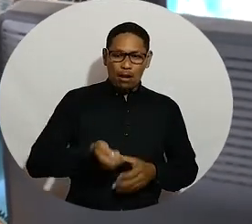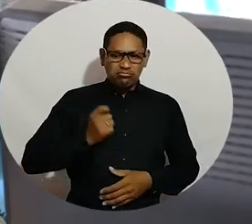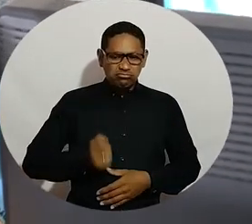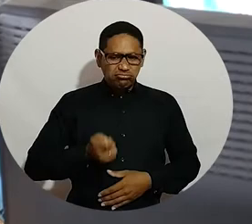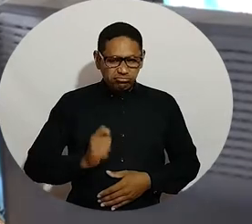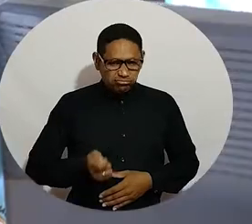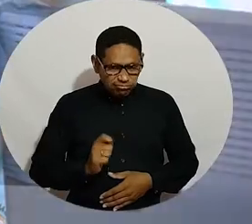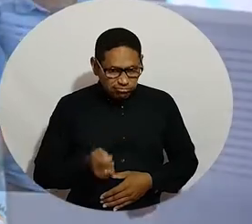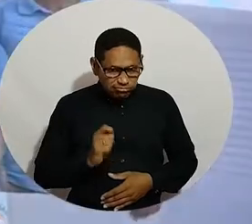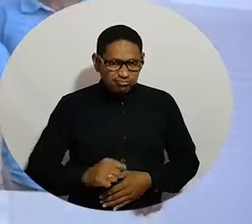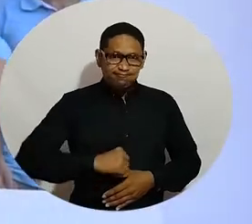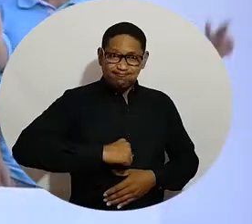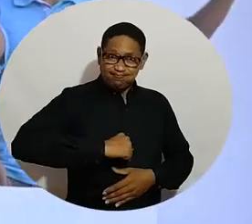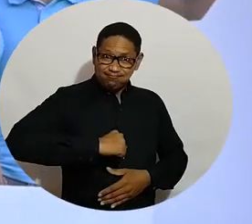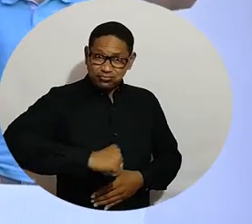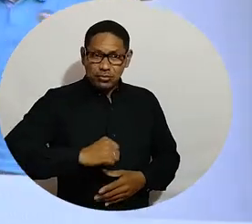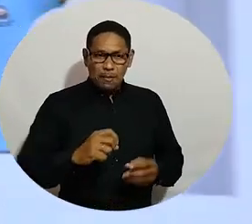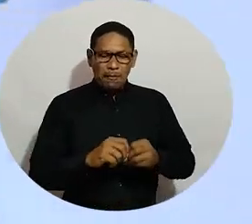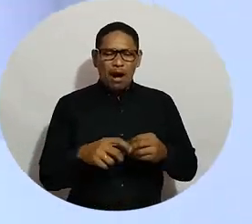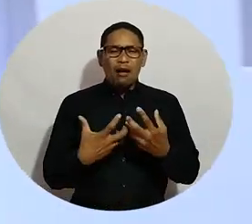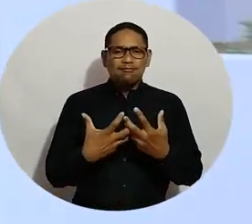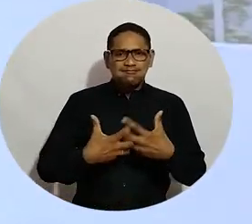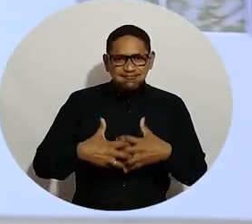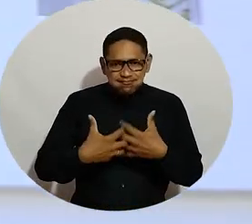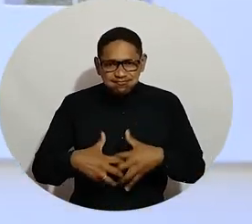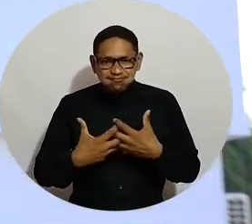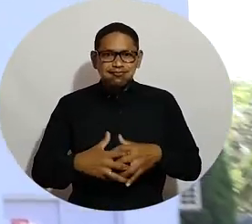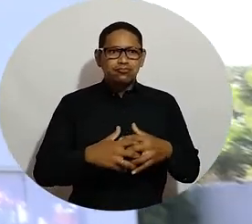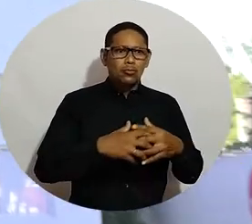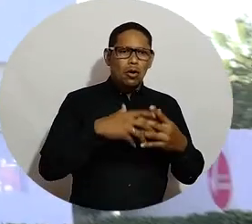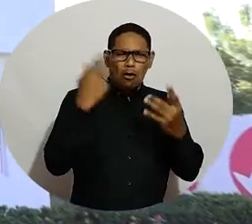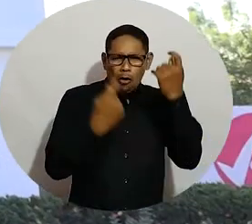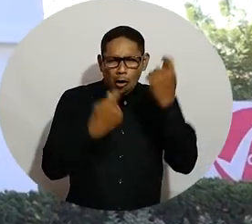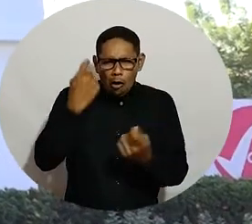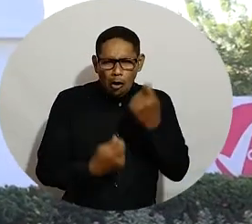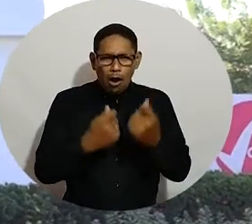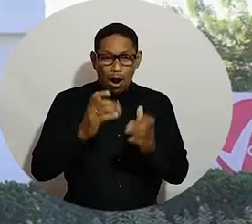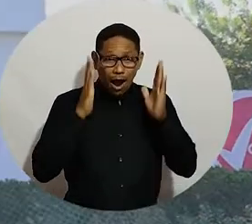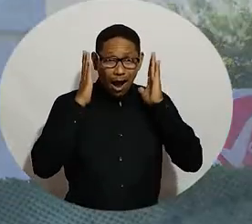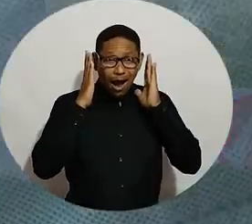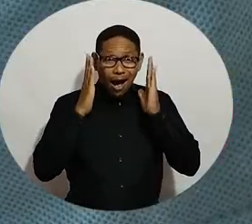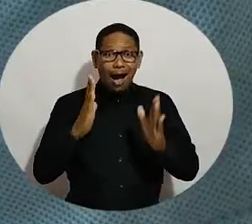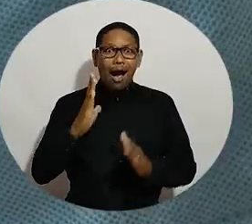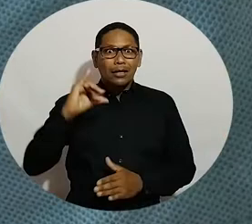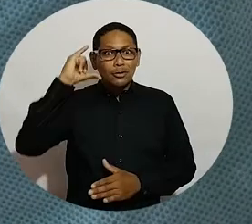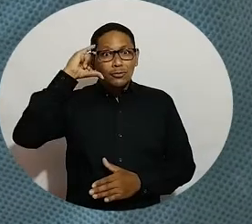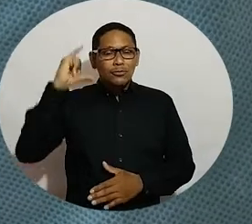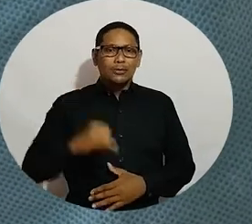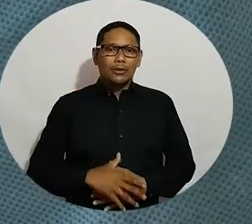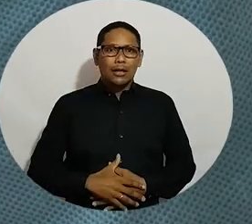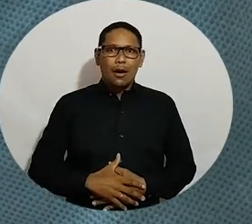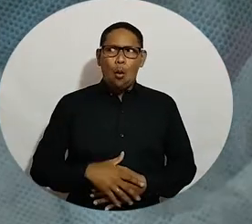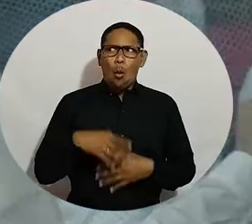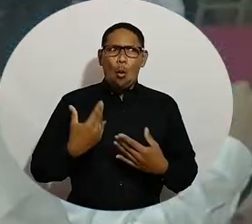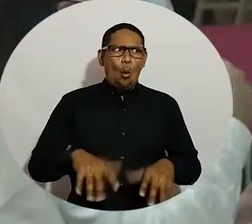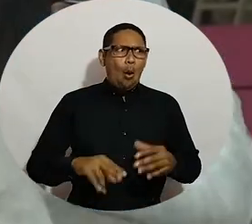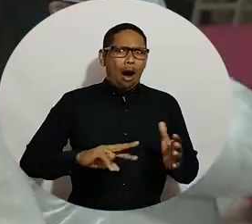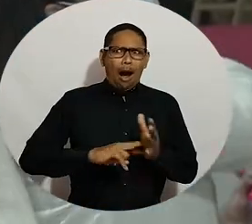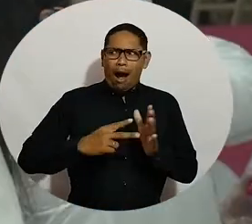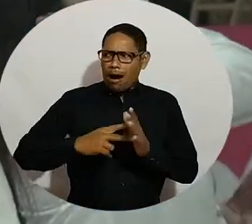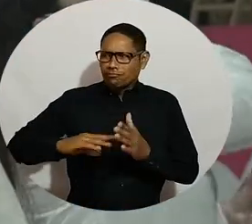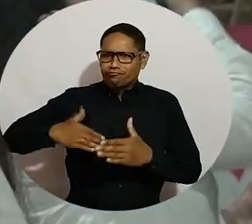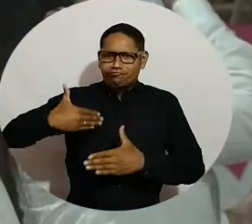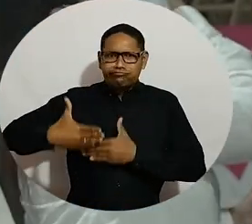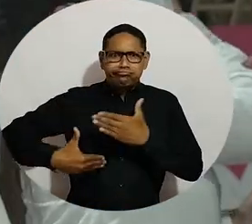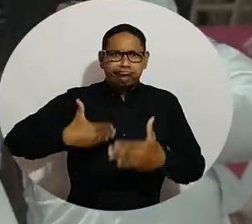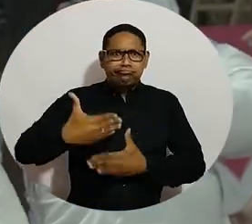del consultorio jurídico y centro de conciliación, el consultorio empresarial y contable y el programa de atención psicológica. Significa desarrollo,